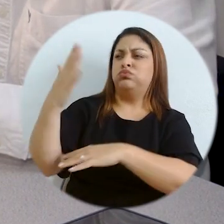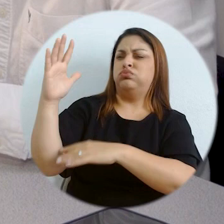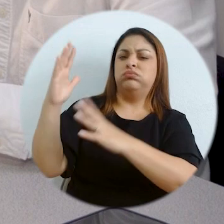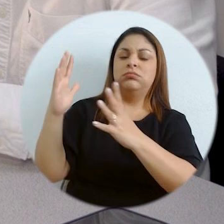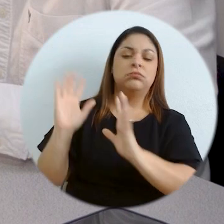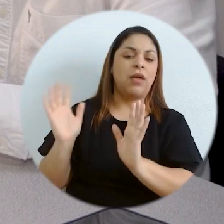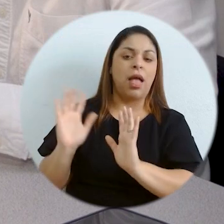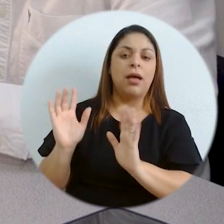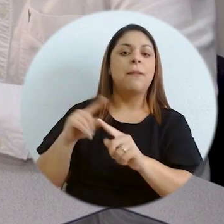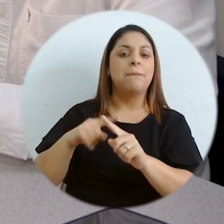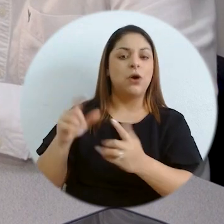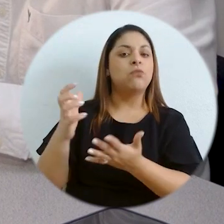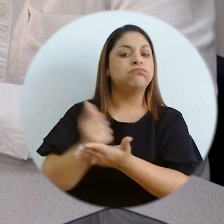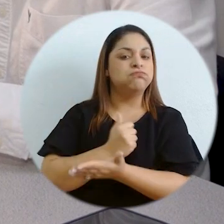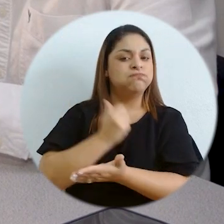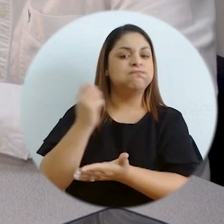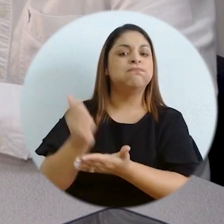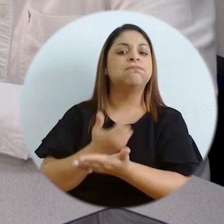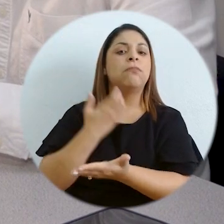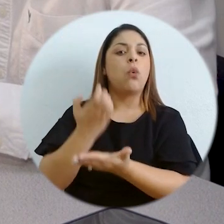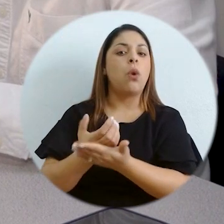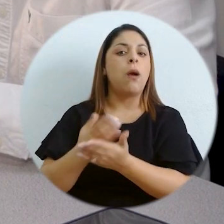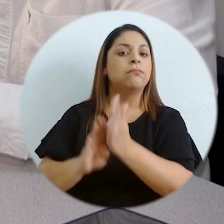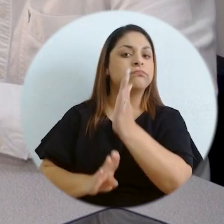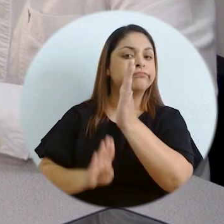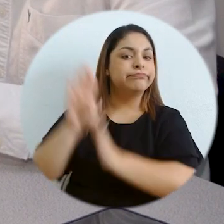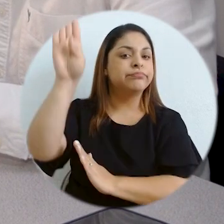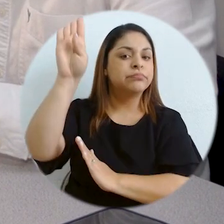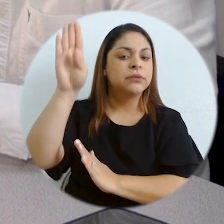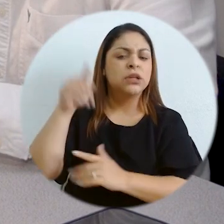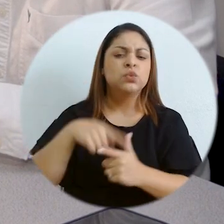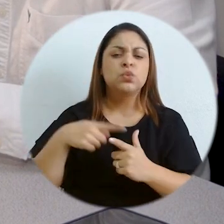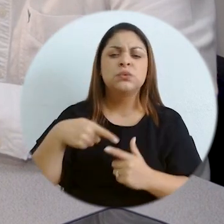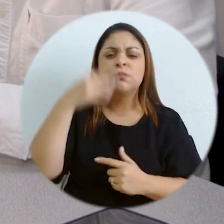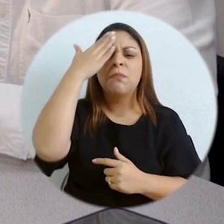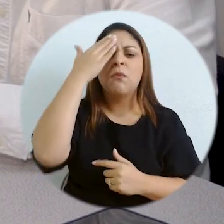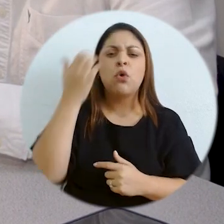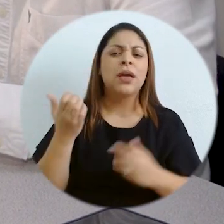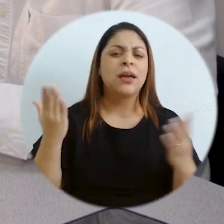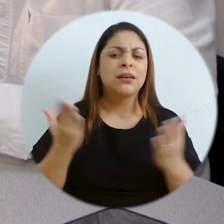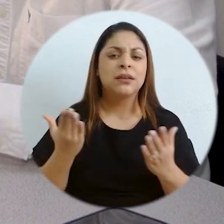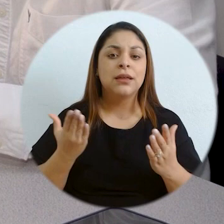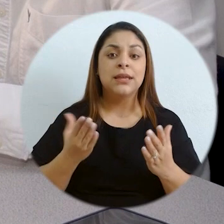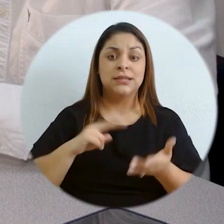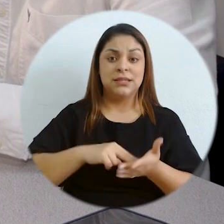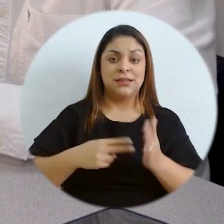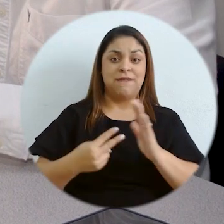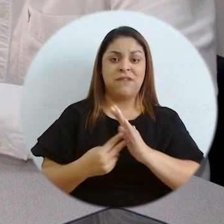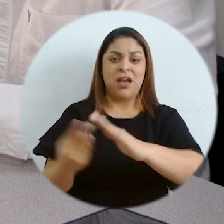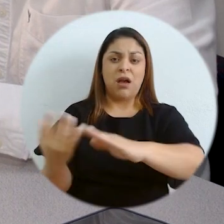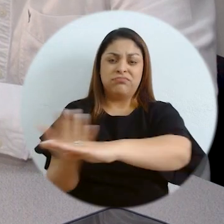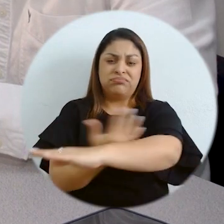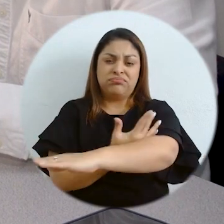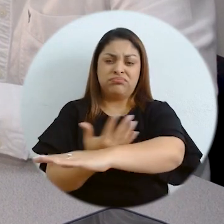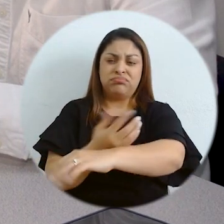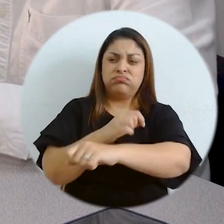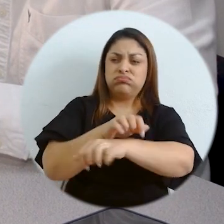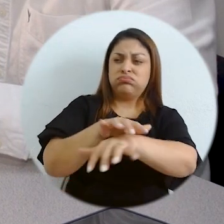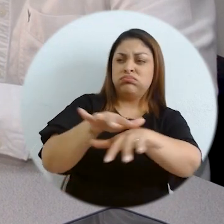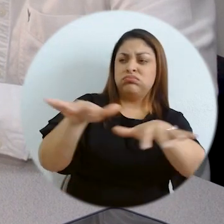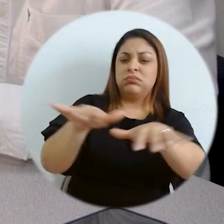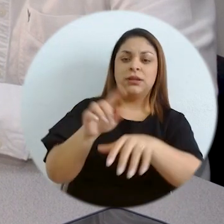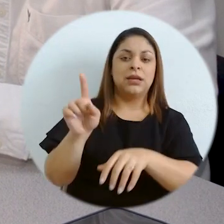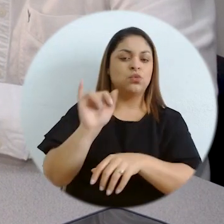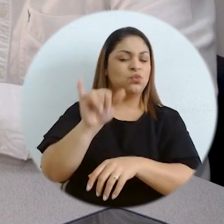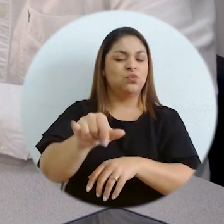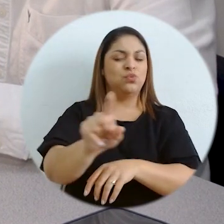defender, por supuesto, la naturaleza y el medio ambiente, pero no se explica quién crece más por lo que tiene en el territorio, sino